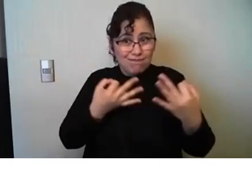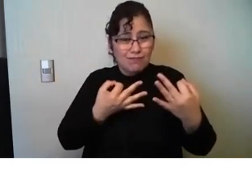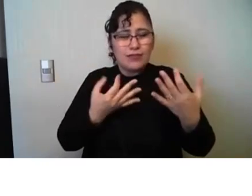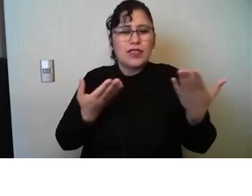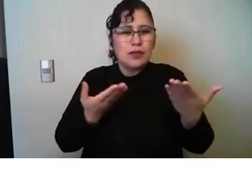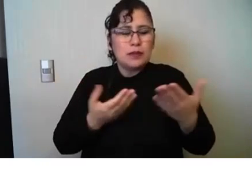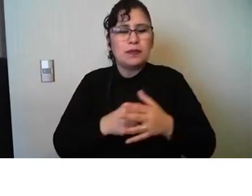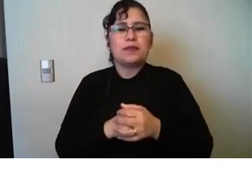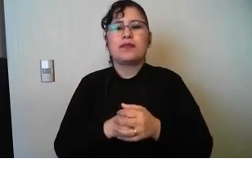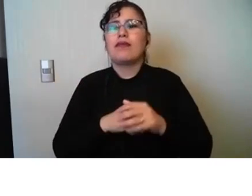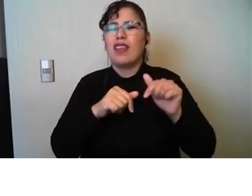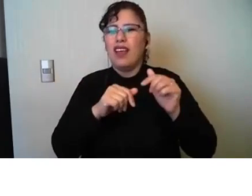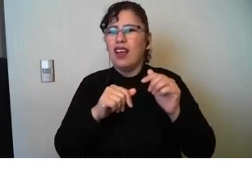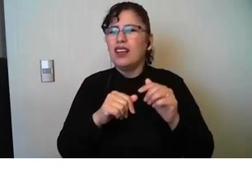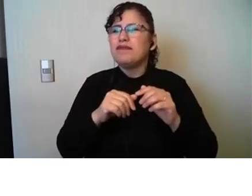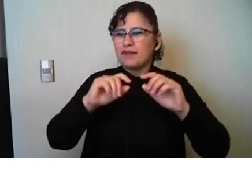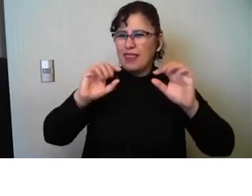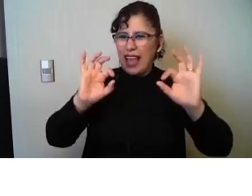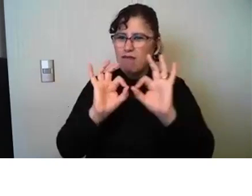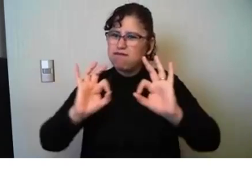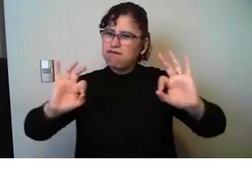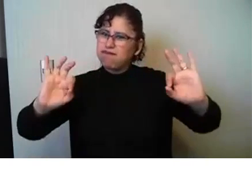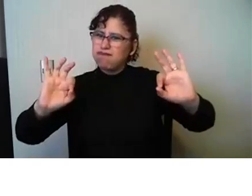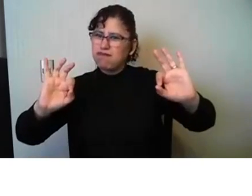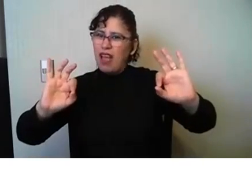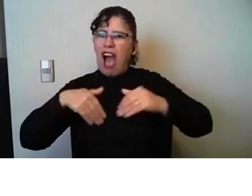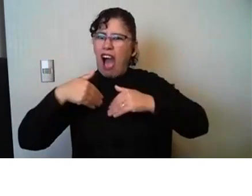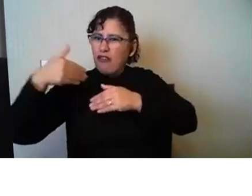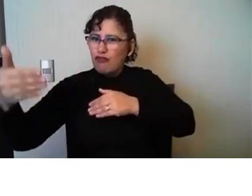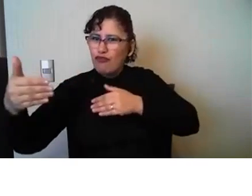un ganglio está fuera del sistema nervioso central, por tanto, lo correcto es